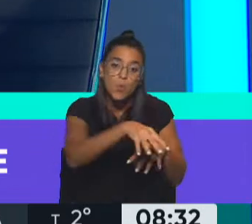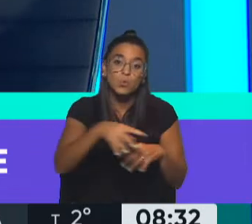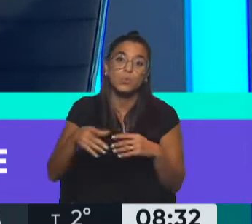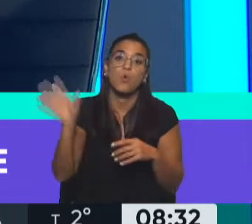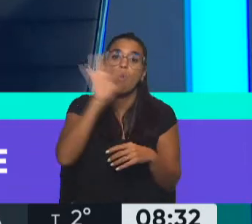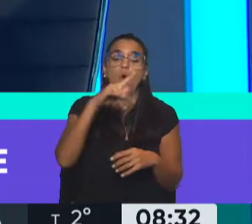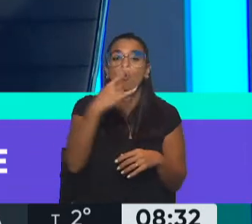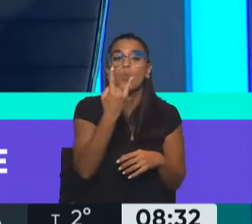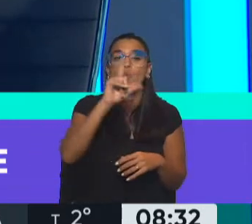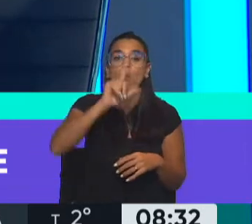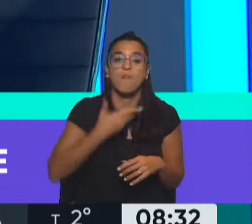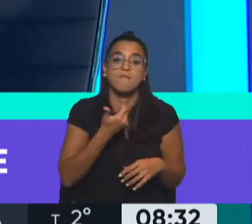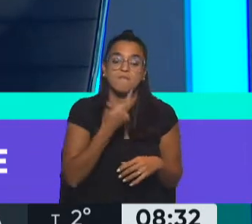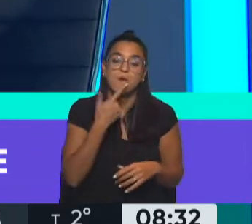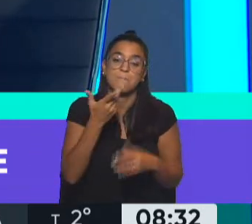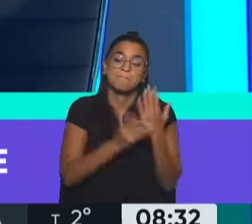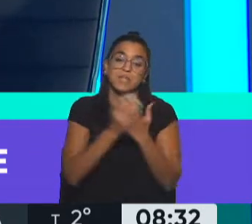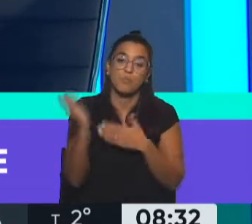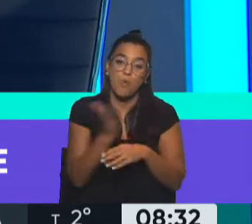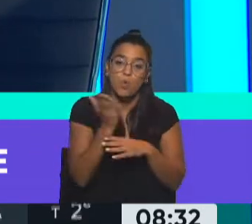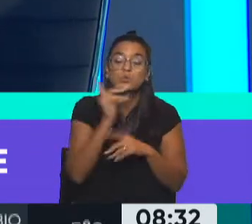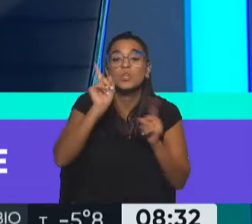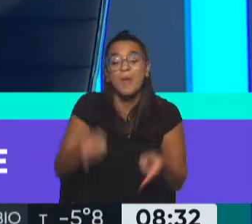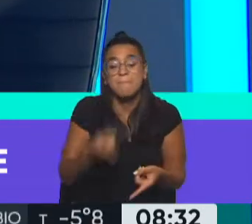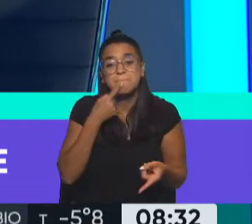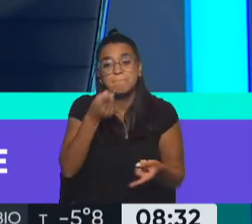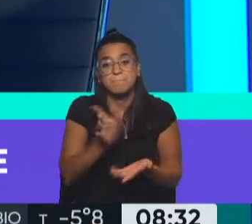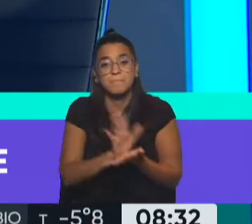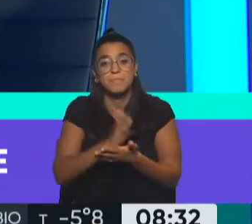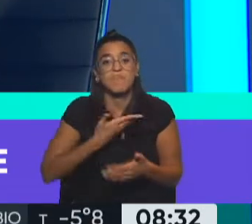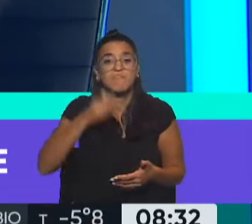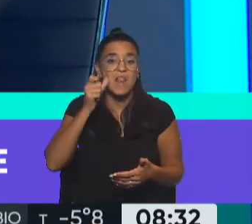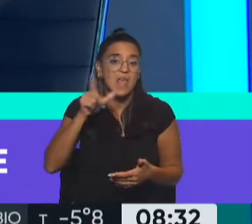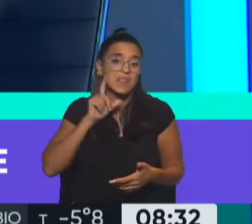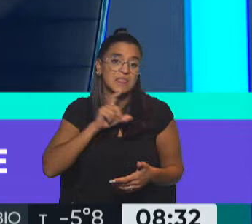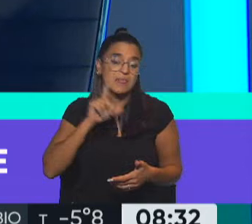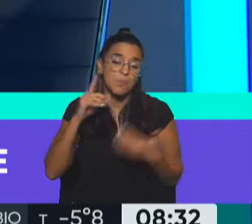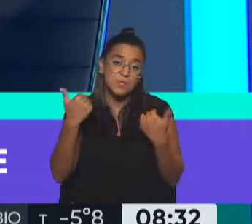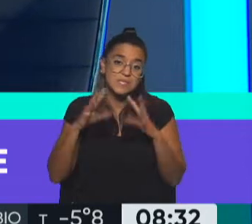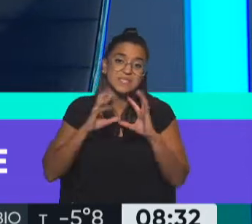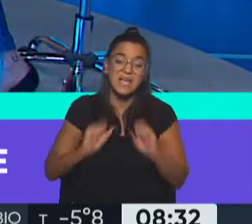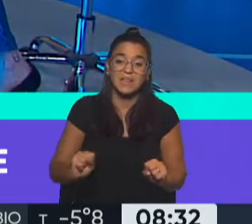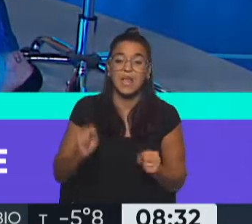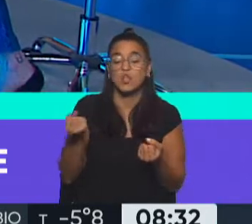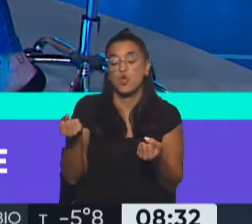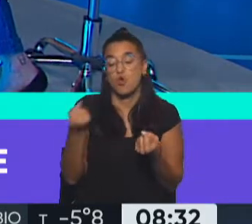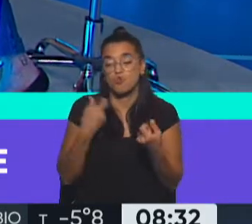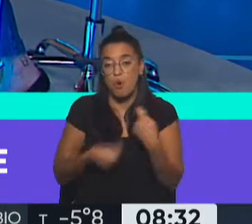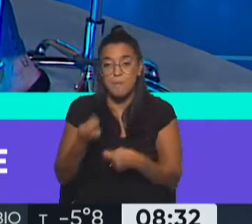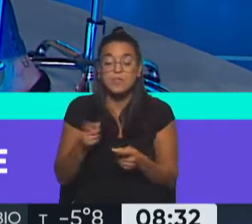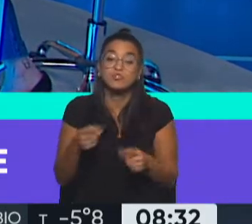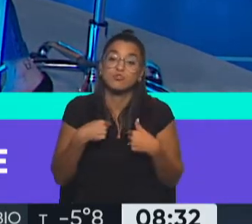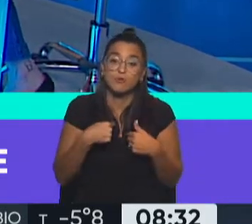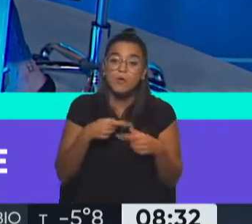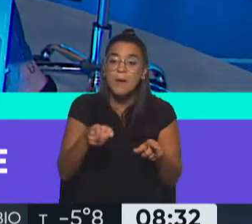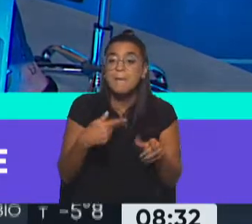por Matías Culfas, el ministro de la Producción, y se habla también de la posibilidad de que esté Roberto Feletti, el secretario de Comercio. A yo lo que me refería, y para cerrar, que me parece que